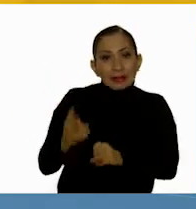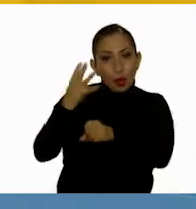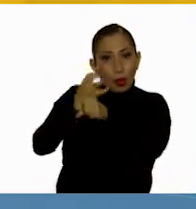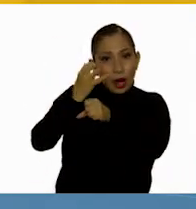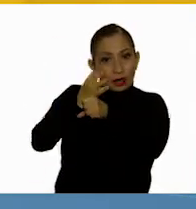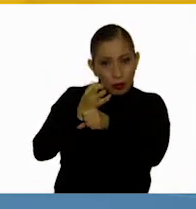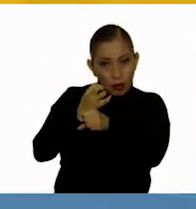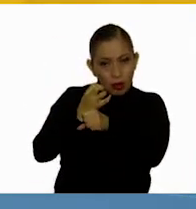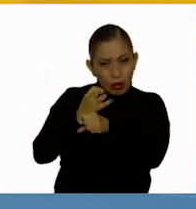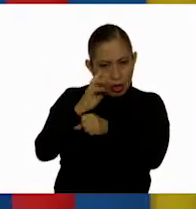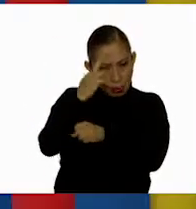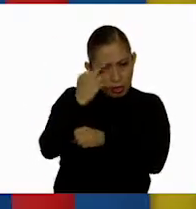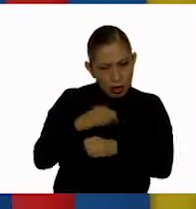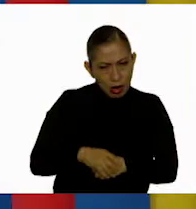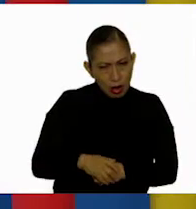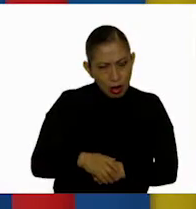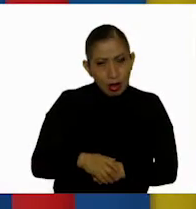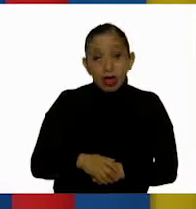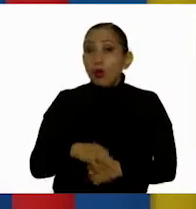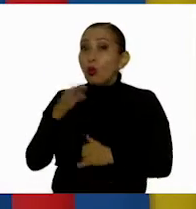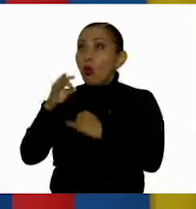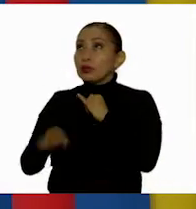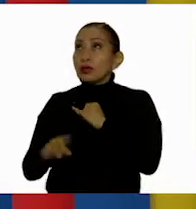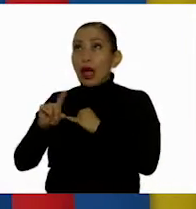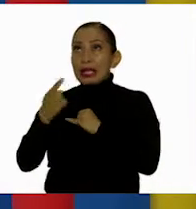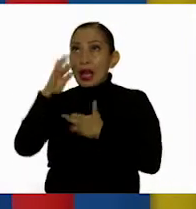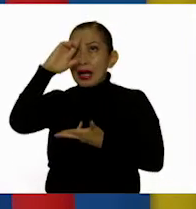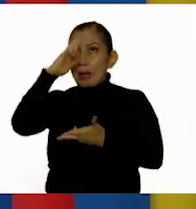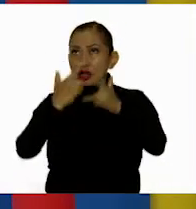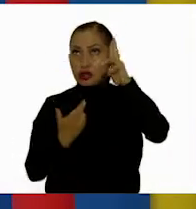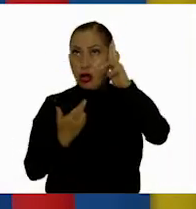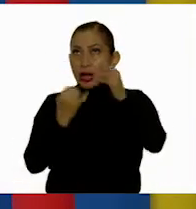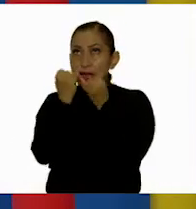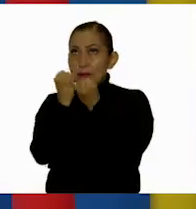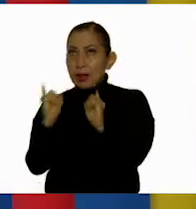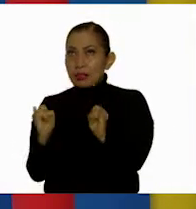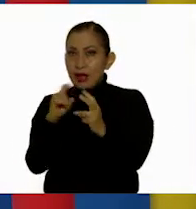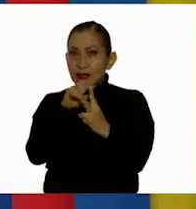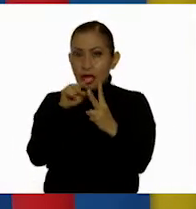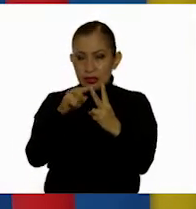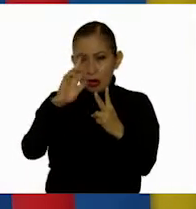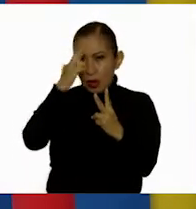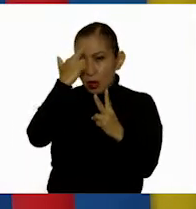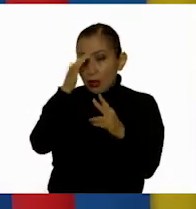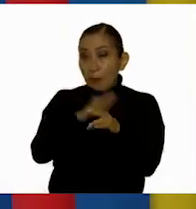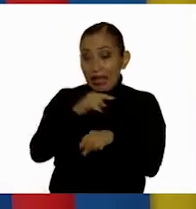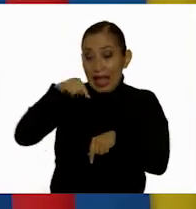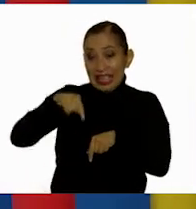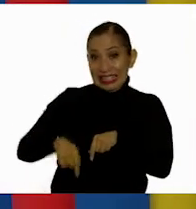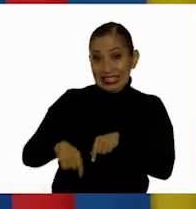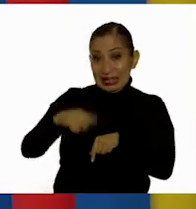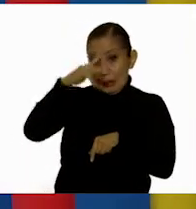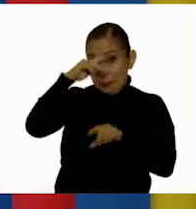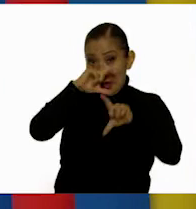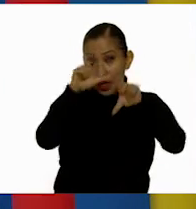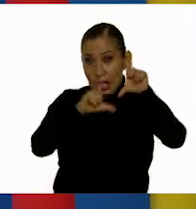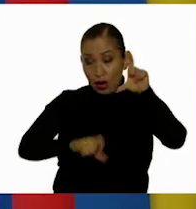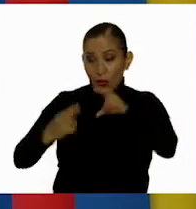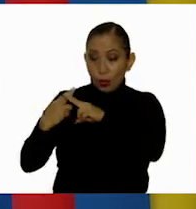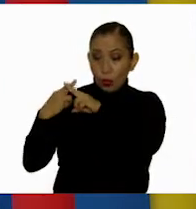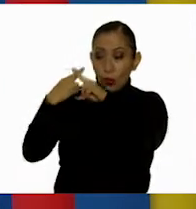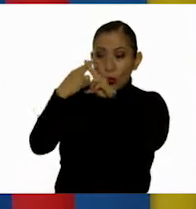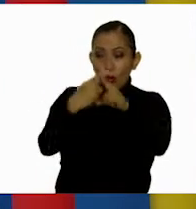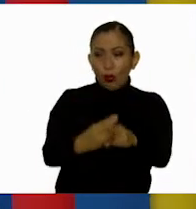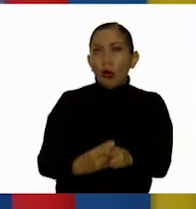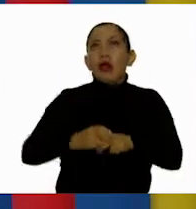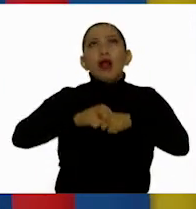grado. ¿Se acuerdan? Lo último que vimos fue la Revolución de Independencia. Lo recuerdo muy bien porque aquí en nuestro país lo conmemoramos con